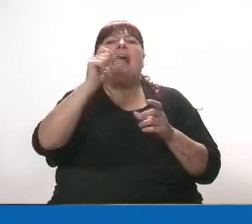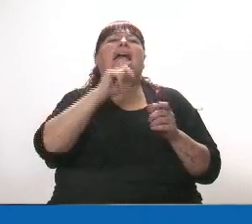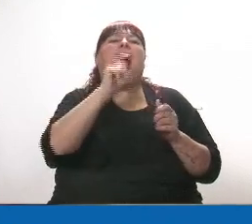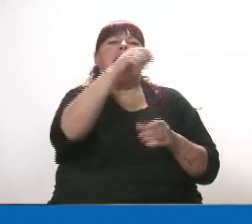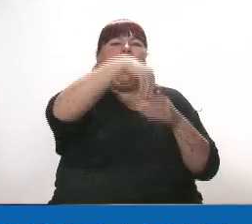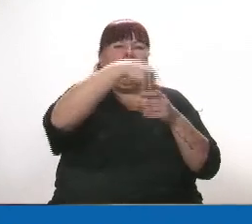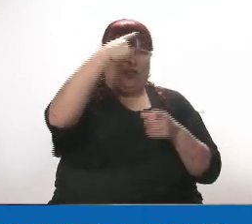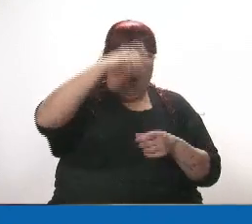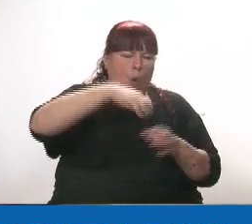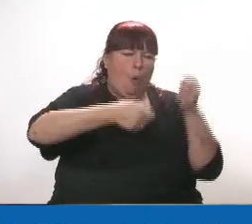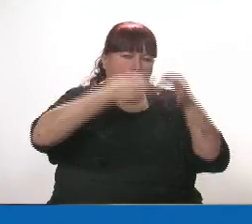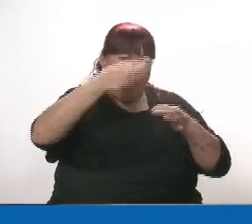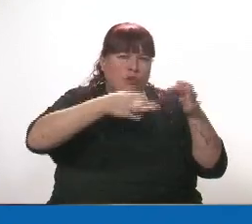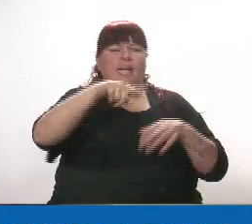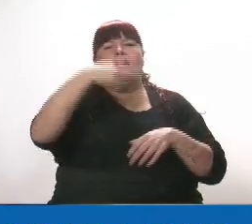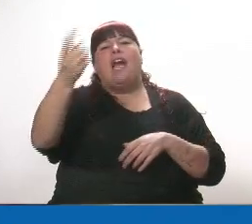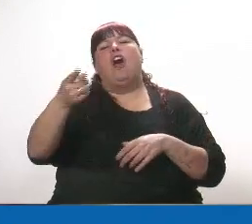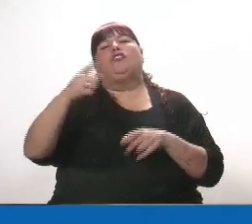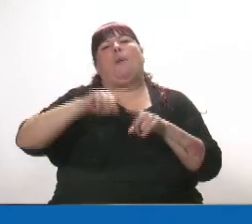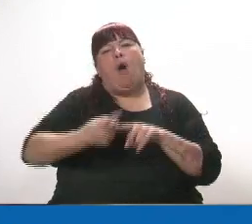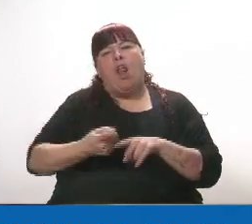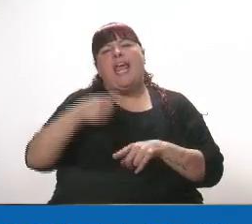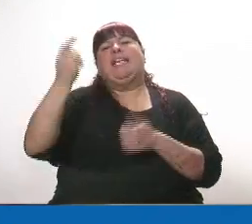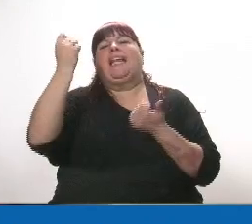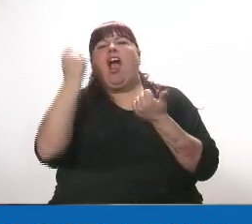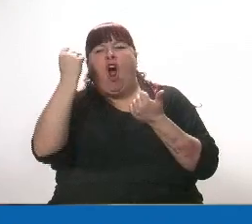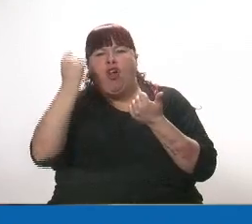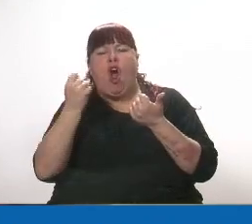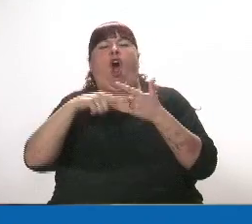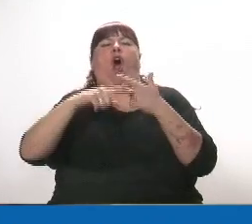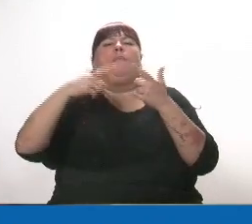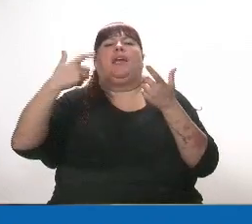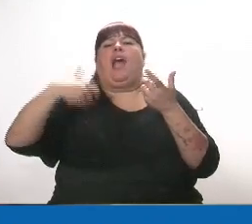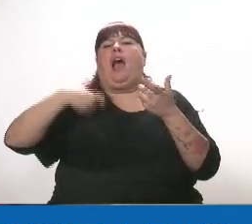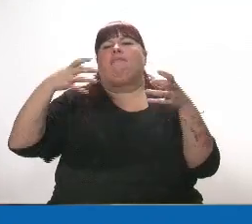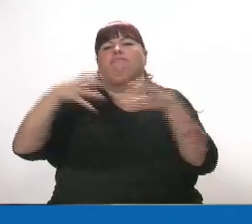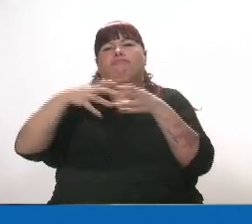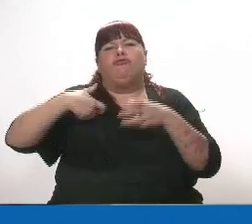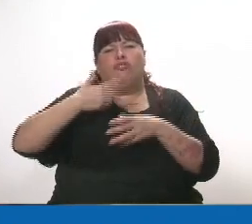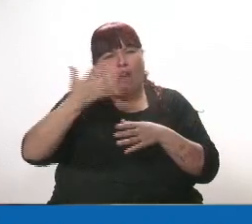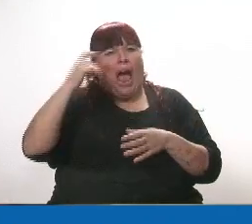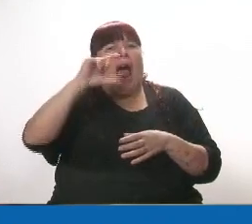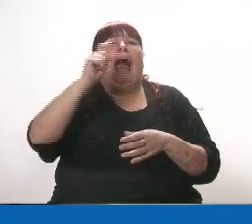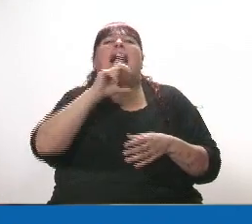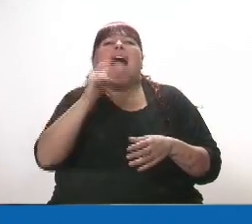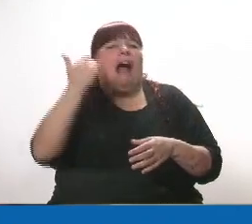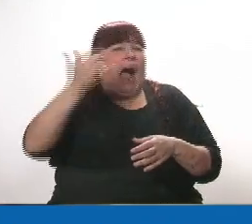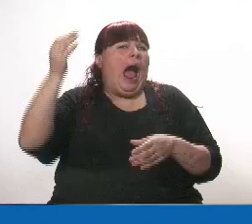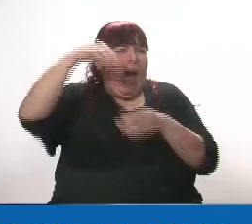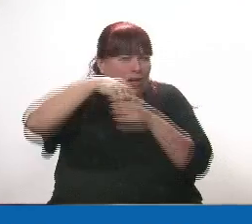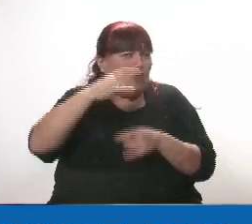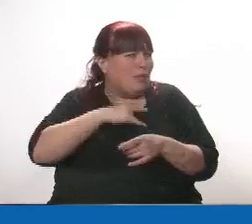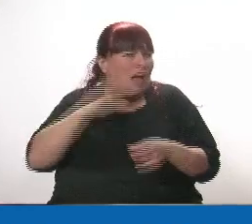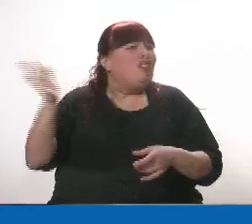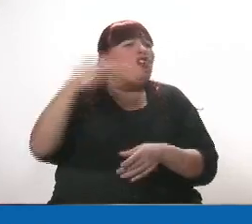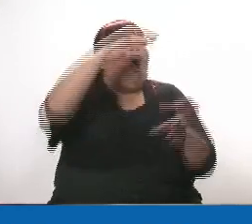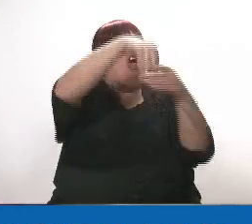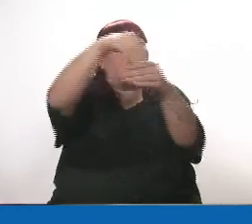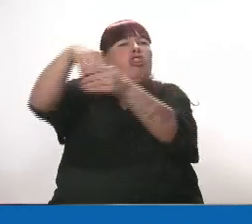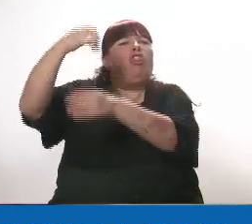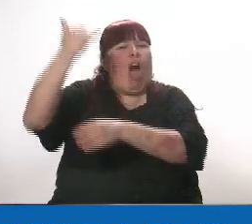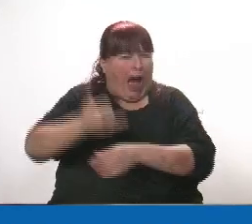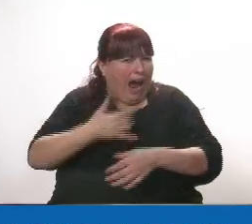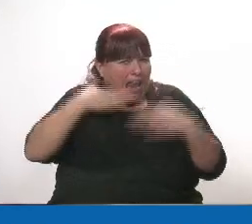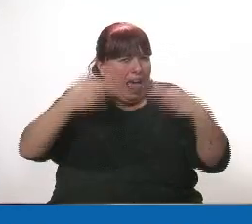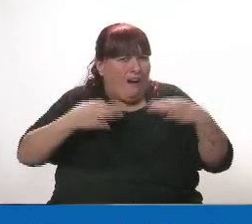que hay castas políticas que hay castas económicas que hay castas en las organizaciones sociales y también hay castas en las universidades en